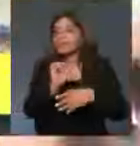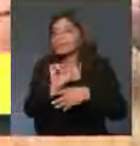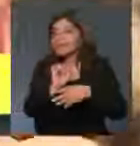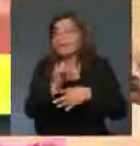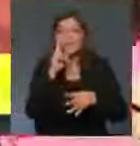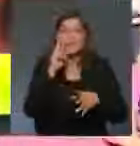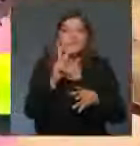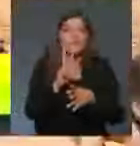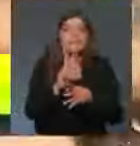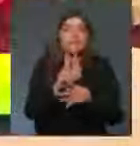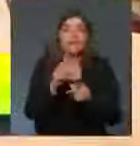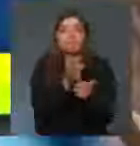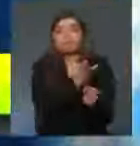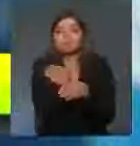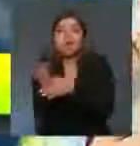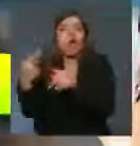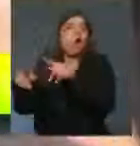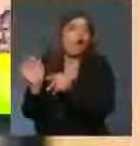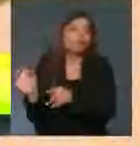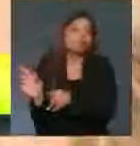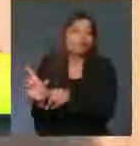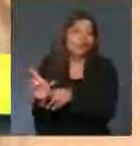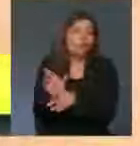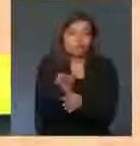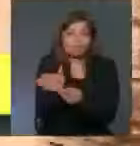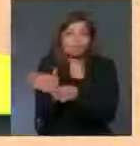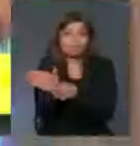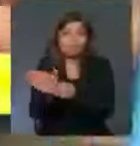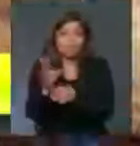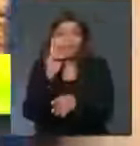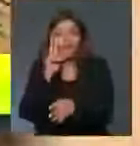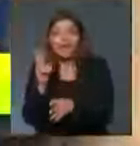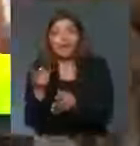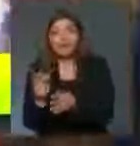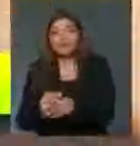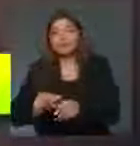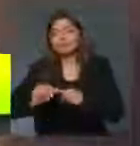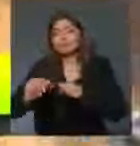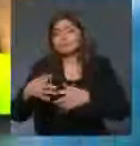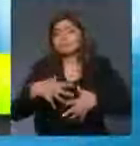Cambiamos de dirección, el auto está para el otro lado, allá lo estaba esperando. Nos pasamos unos metros. ¡Qué